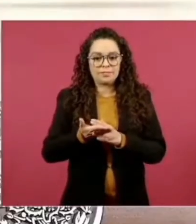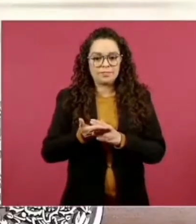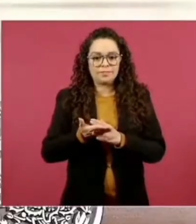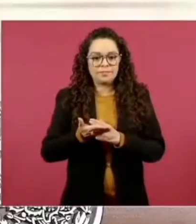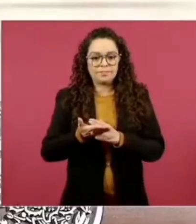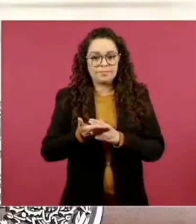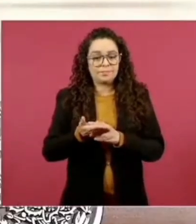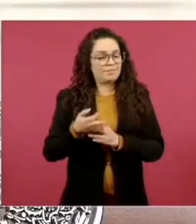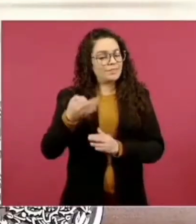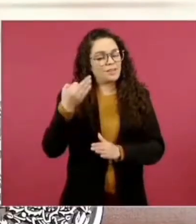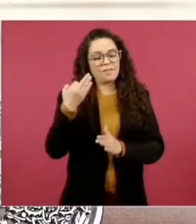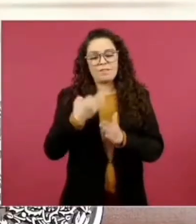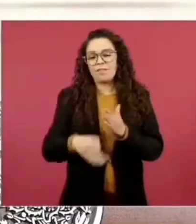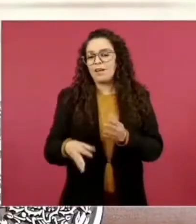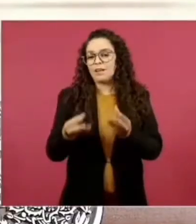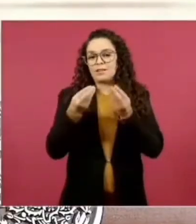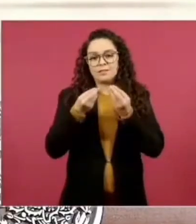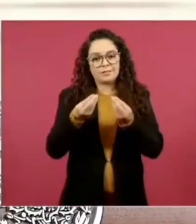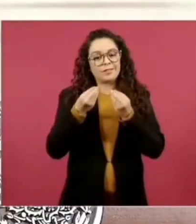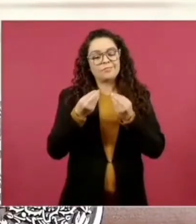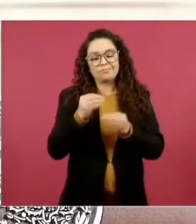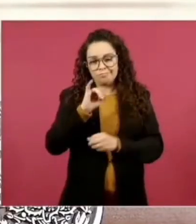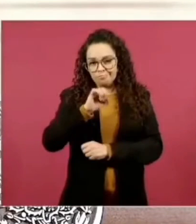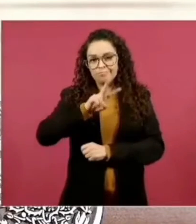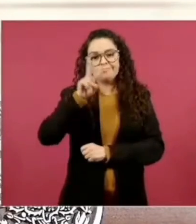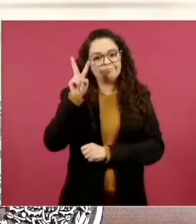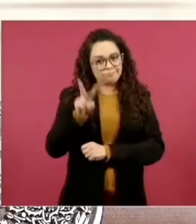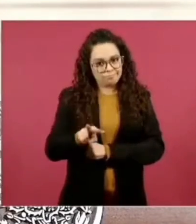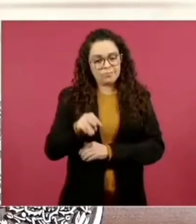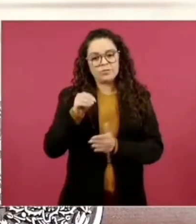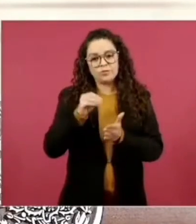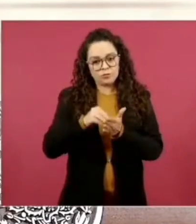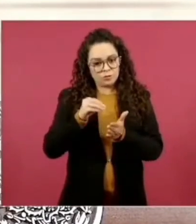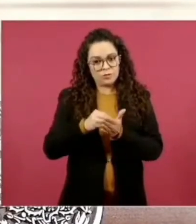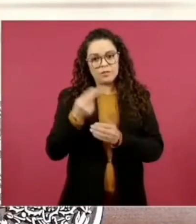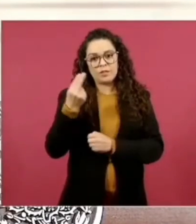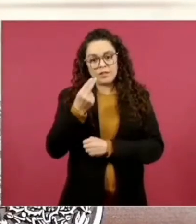eso falta todavía, ¿no?, resolverlo. ¿Sí?